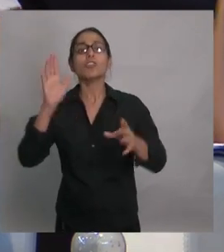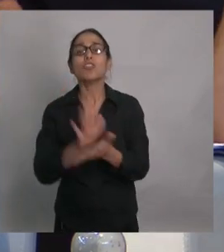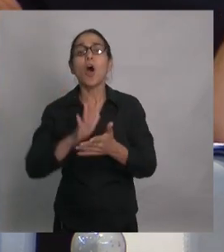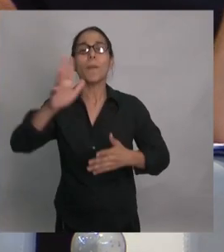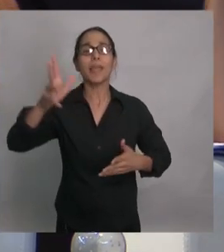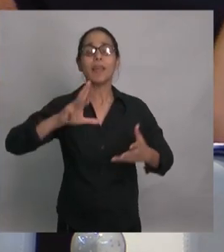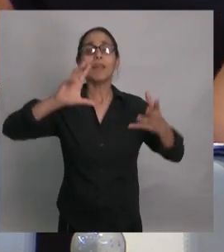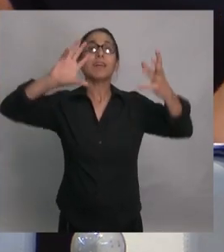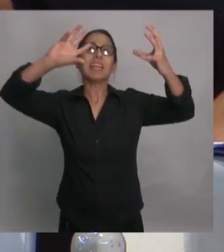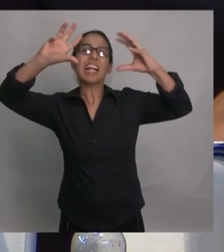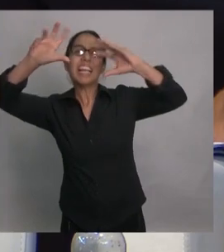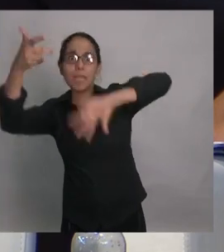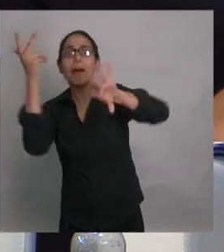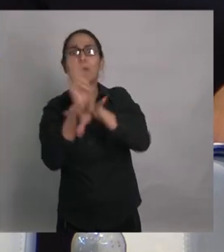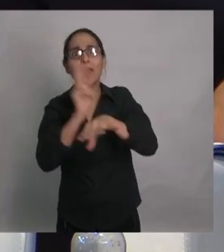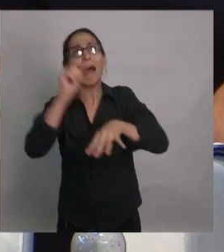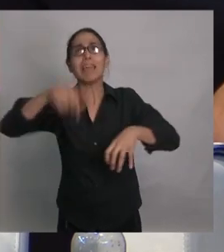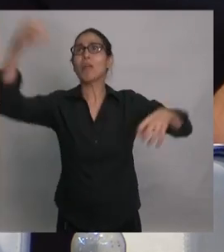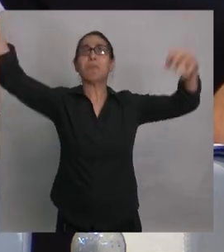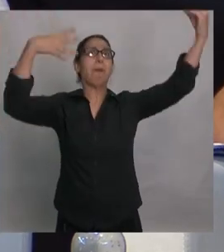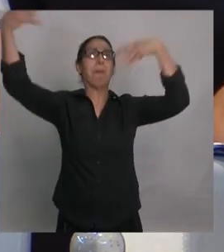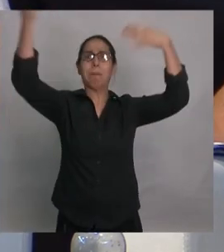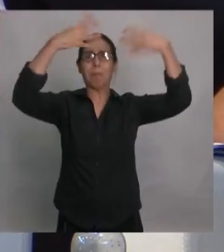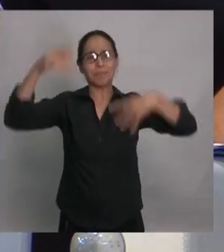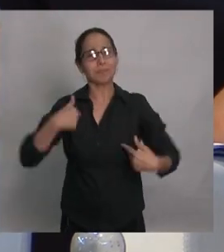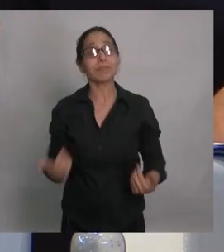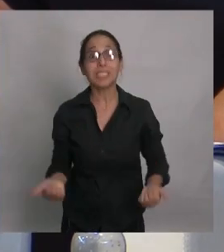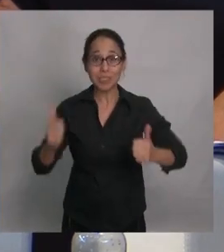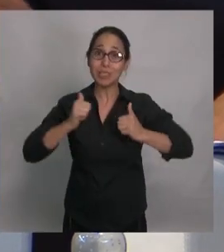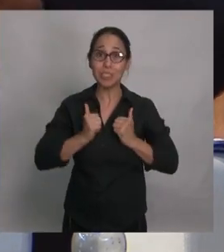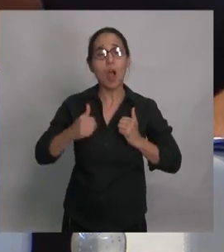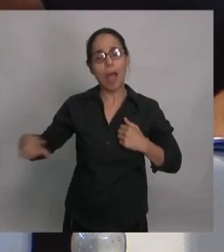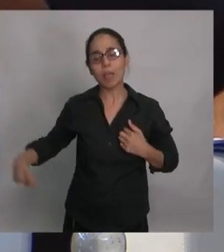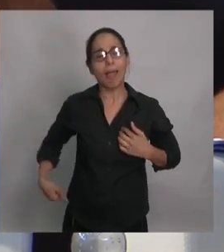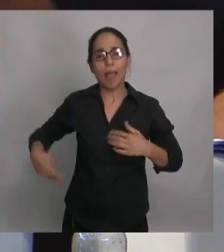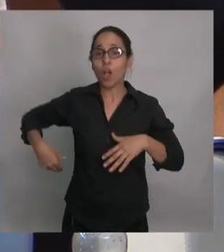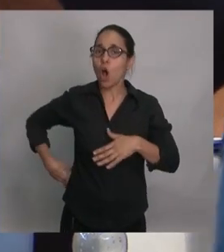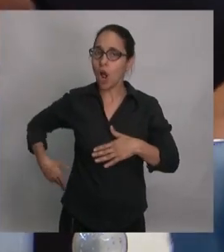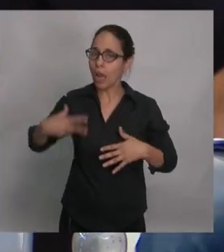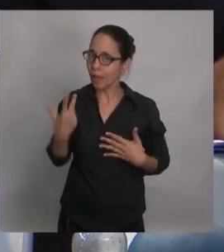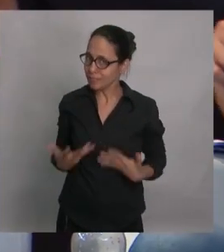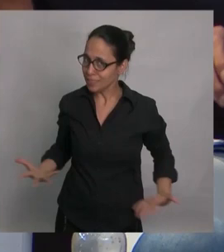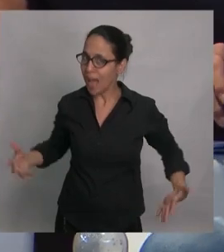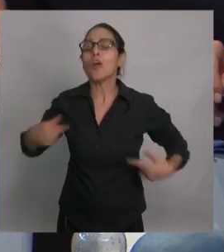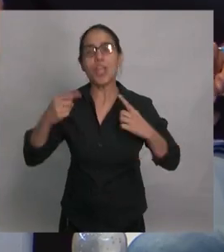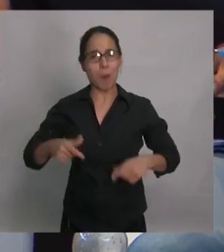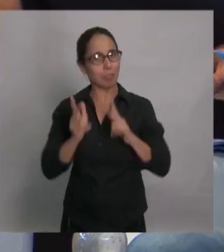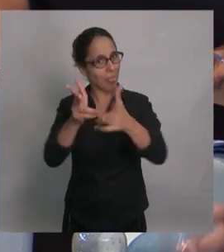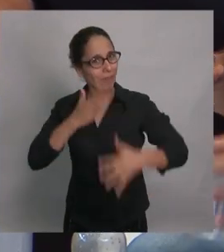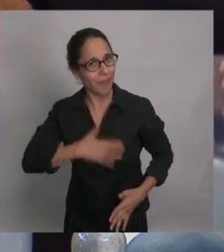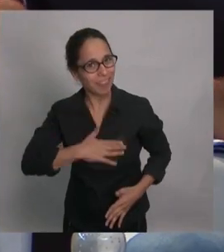Bueno, aunque mi cara no lo diga, estoy muy contento, muy agradecido y orgulloso de compartir